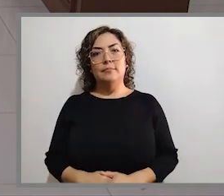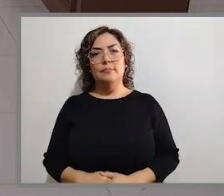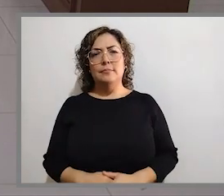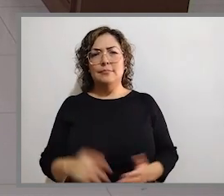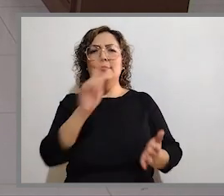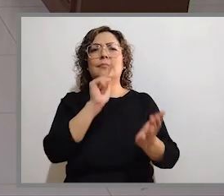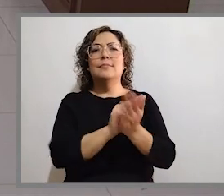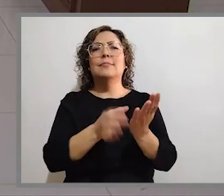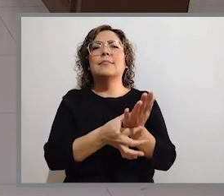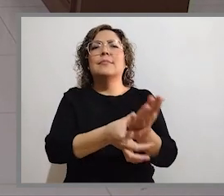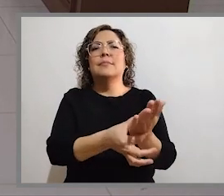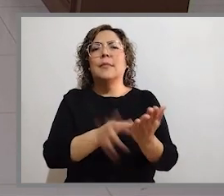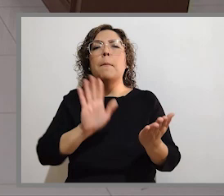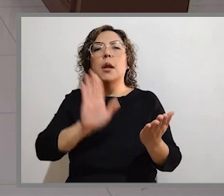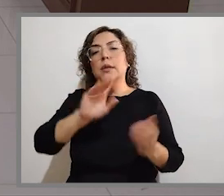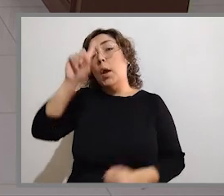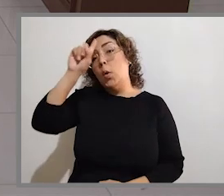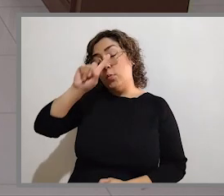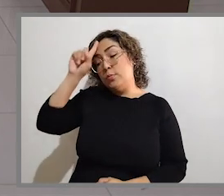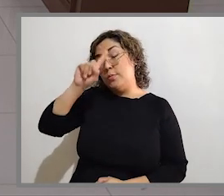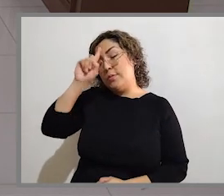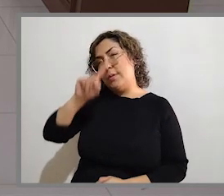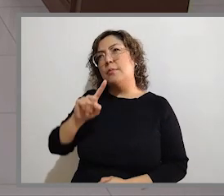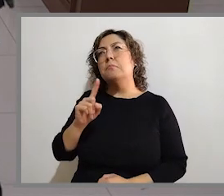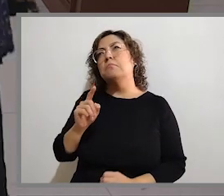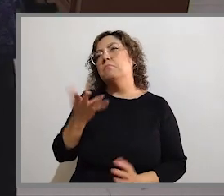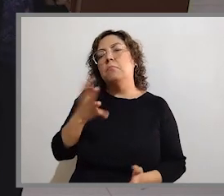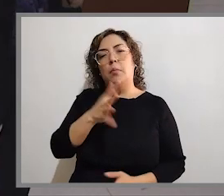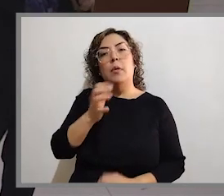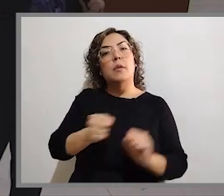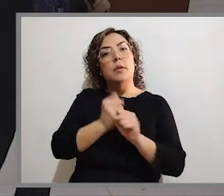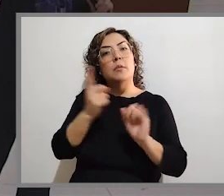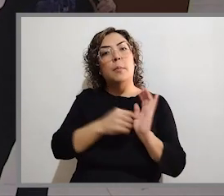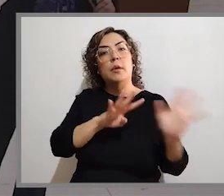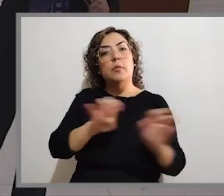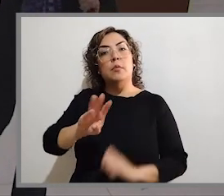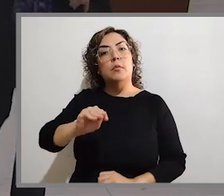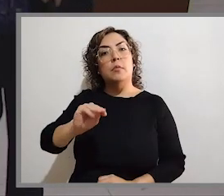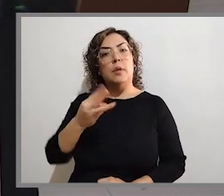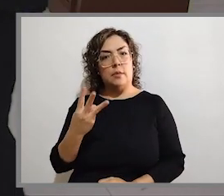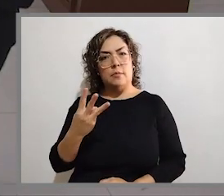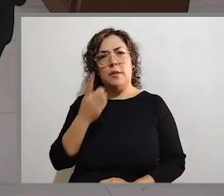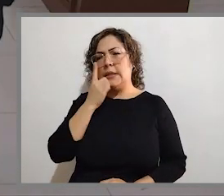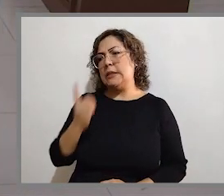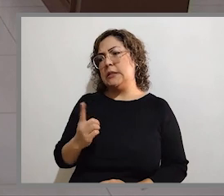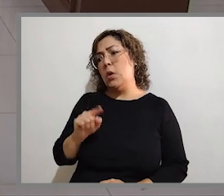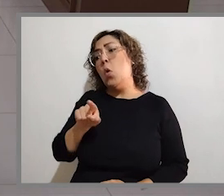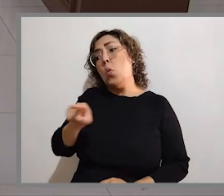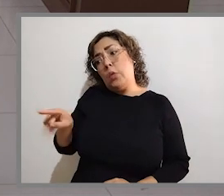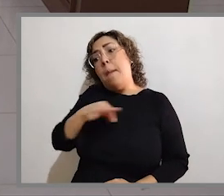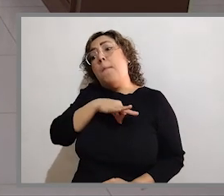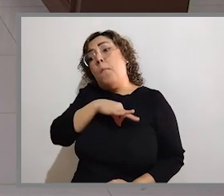más una recomendación a los partidos, en 1993, que les decían, oigan, y sería bueno que tomaran en cuenta a